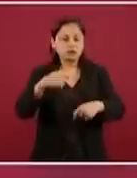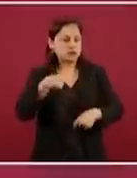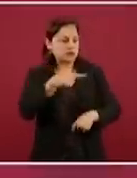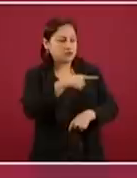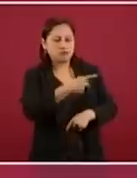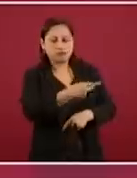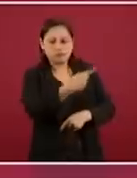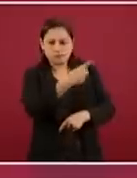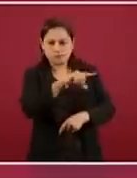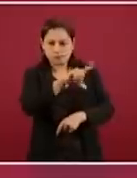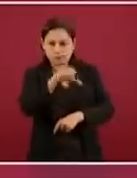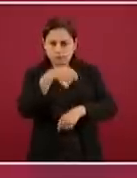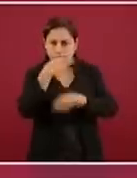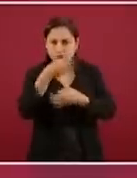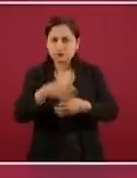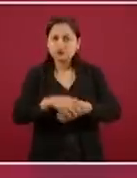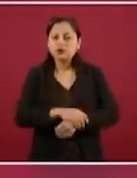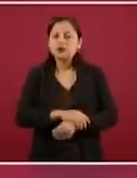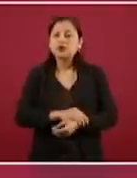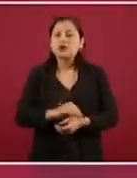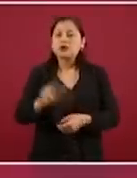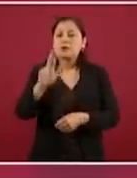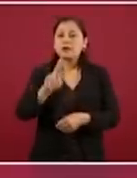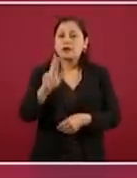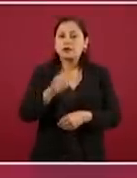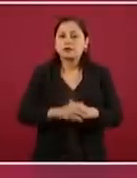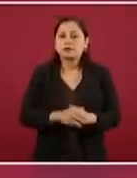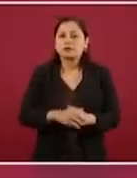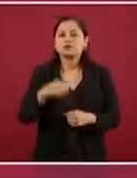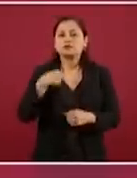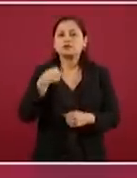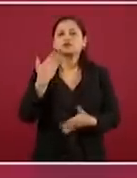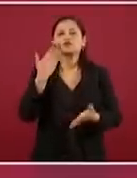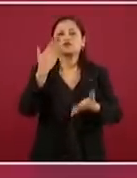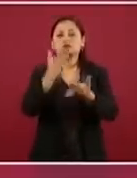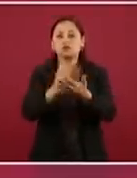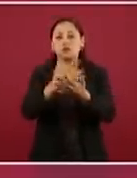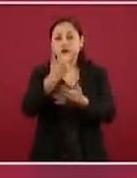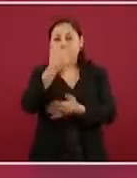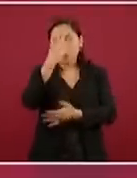confirma, el martes, voy a Hermosillo.